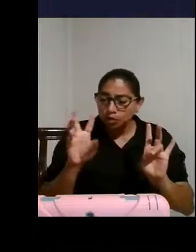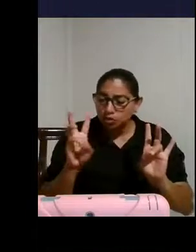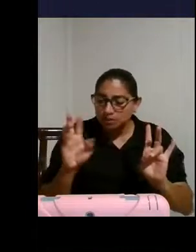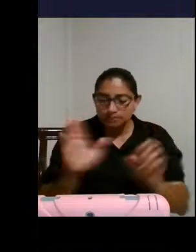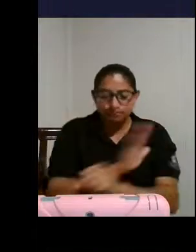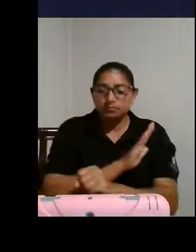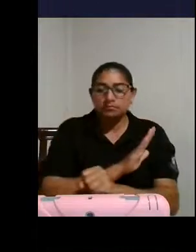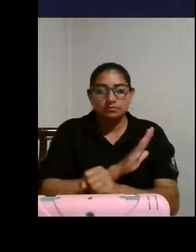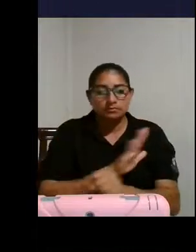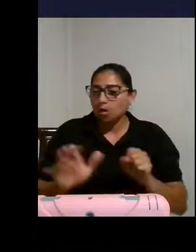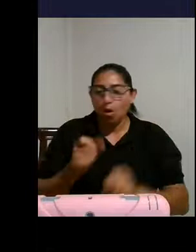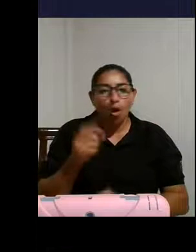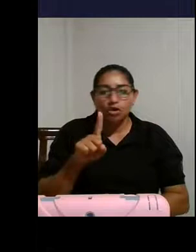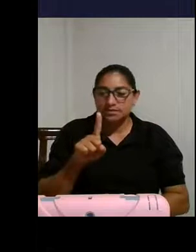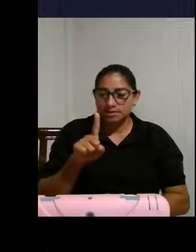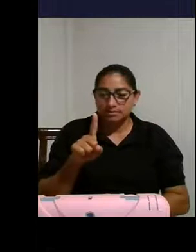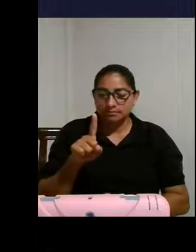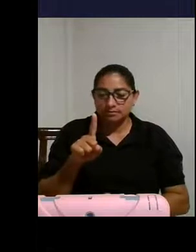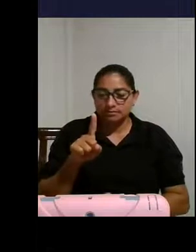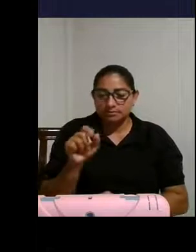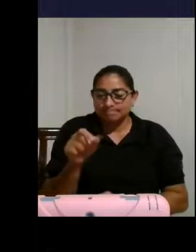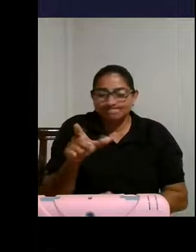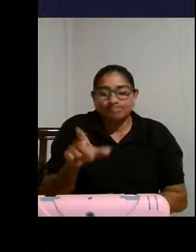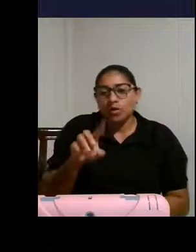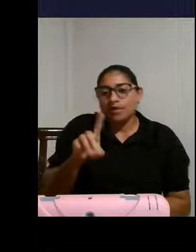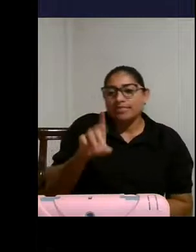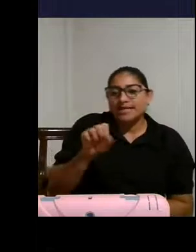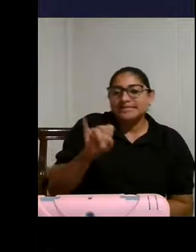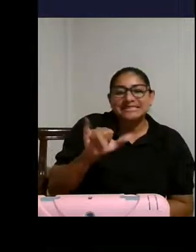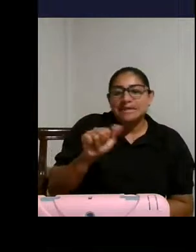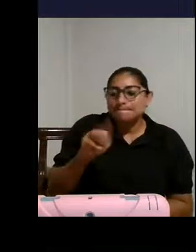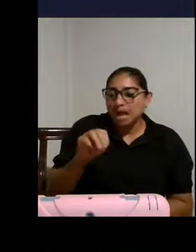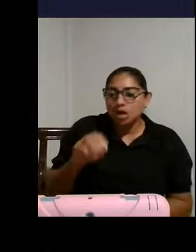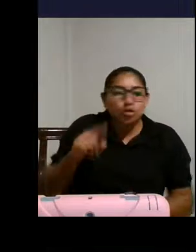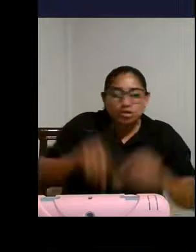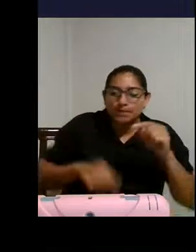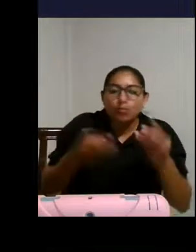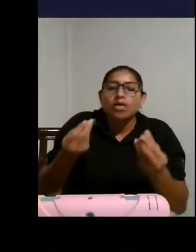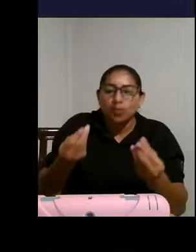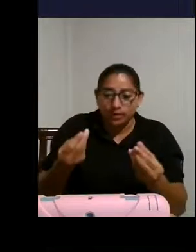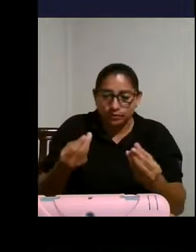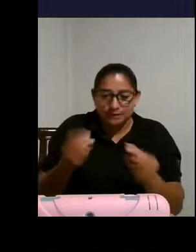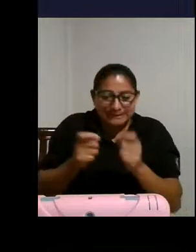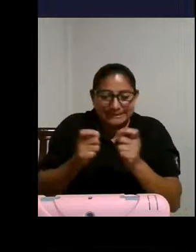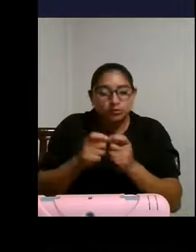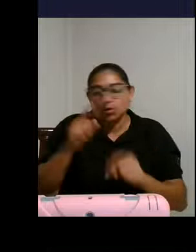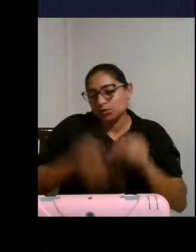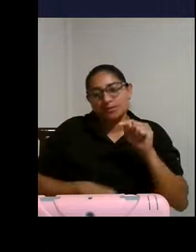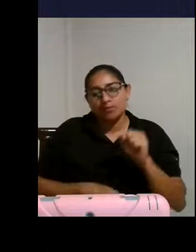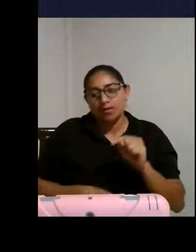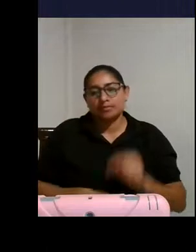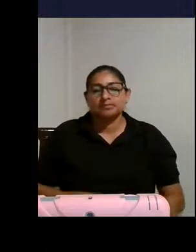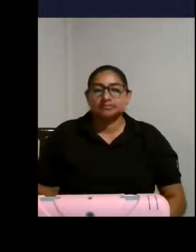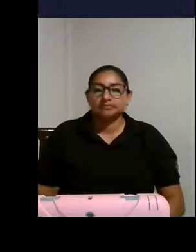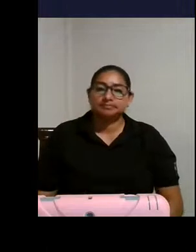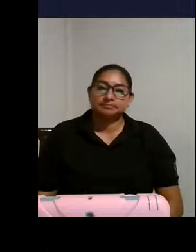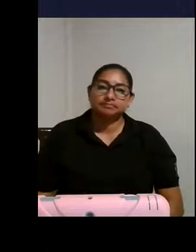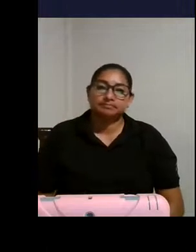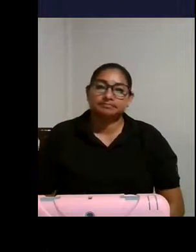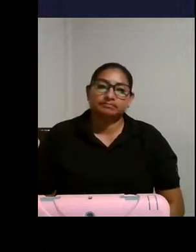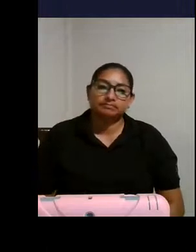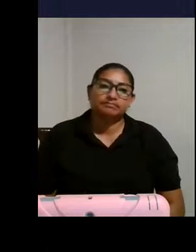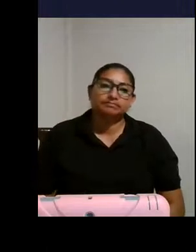haciendo. No podemos calcular directamente la pendiente, la recta tangente con la fórmula de la pendiente porque se